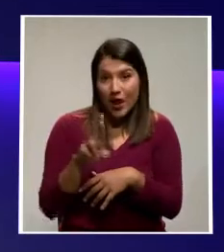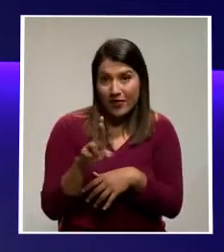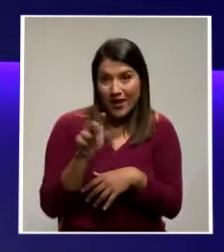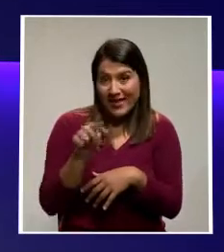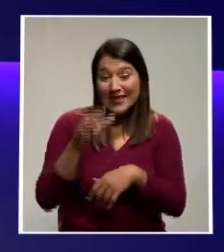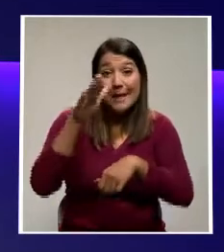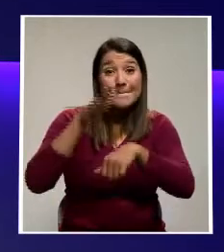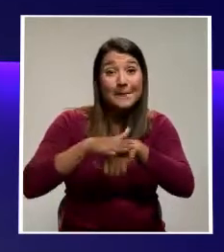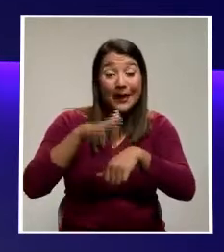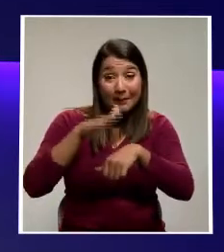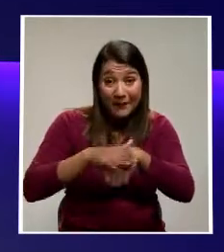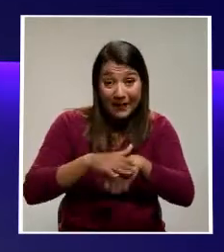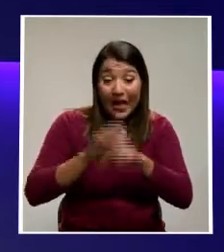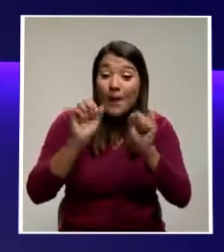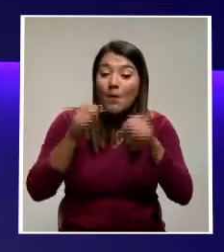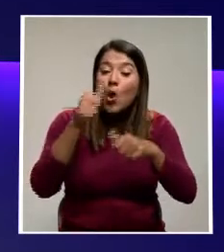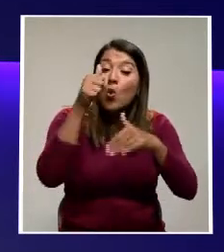permite